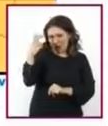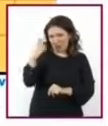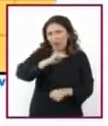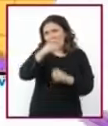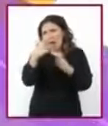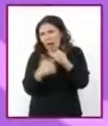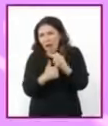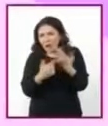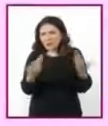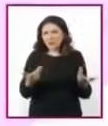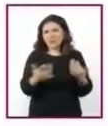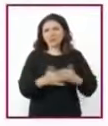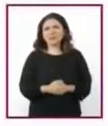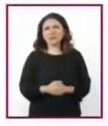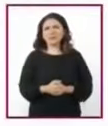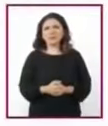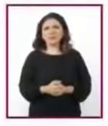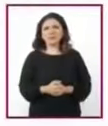de gráfica?